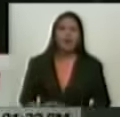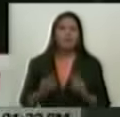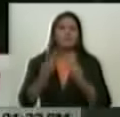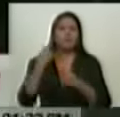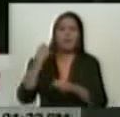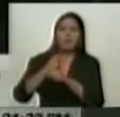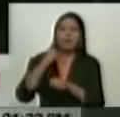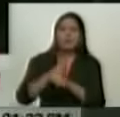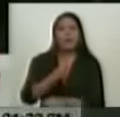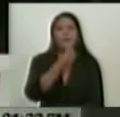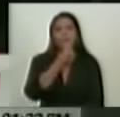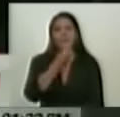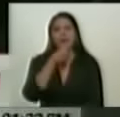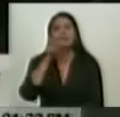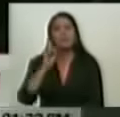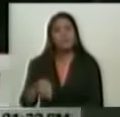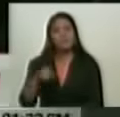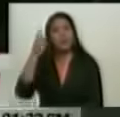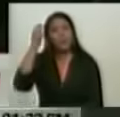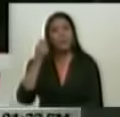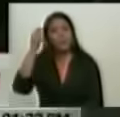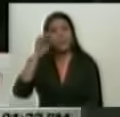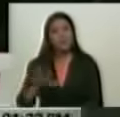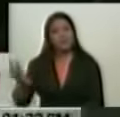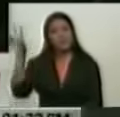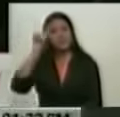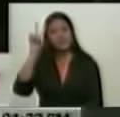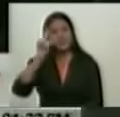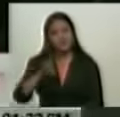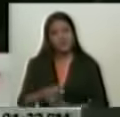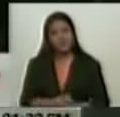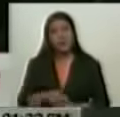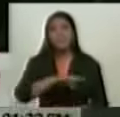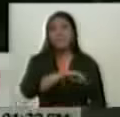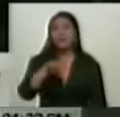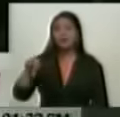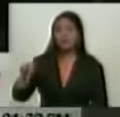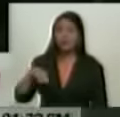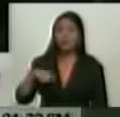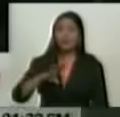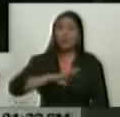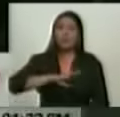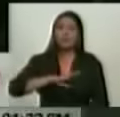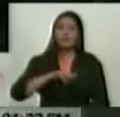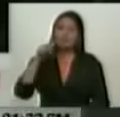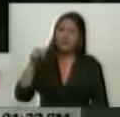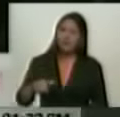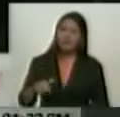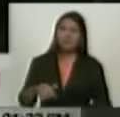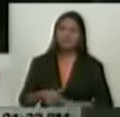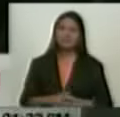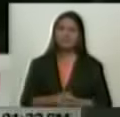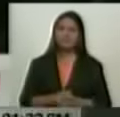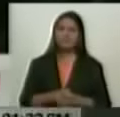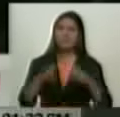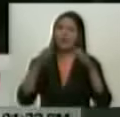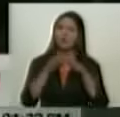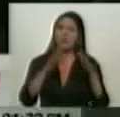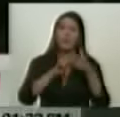periodismo y por el Palacio Federal legislativo de nuestro país para nosotros nos complace estar aquí